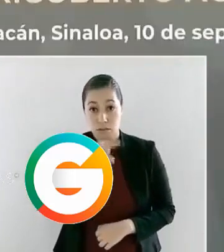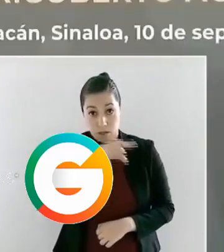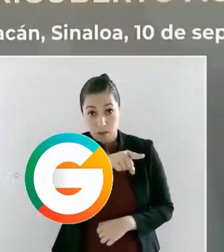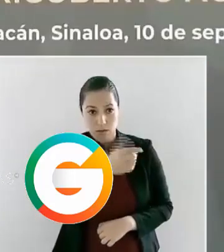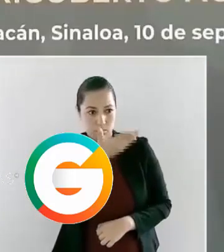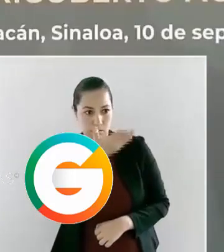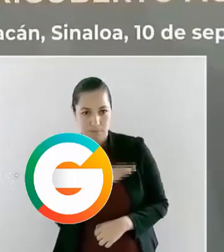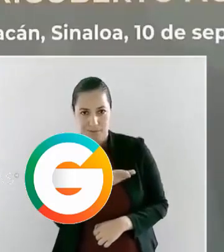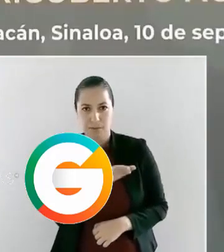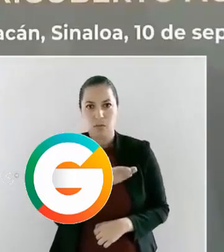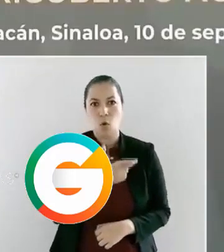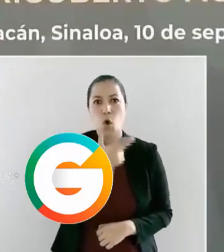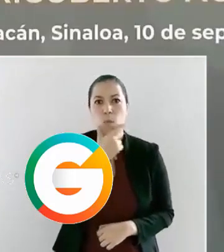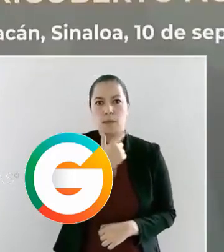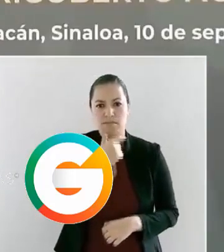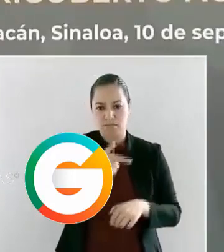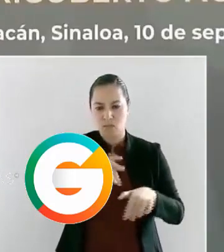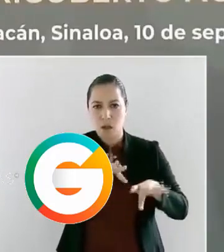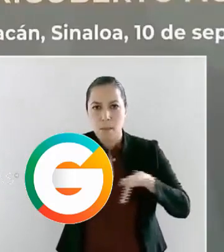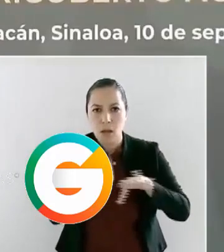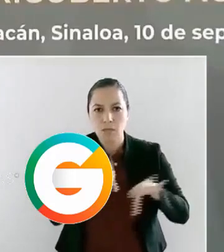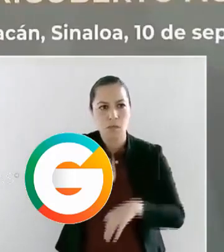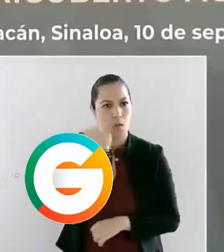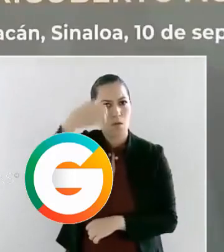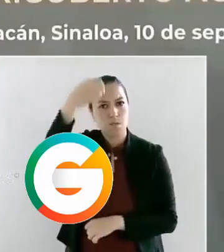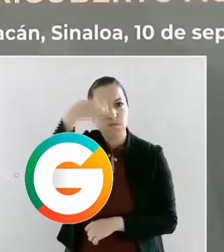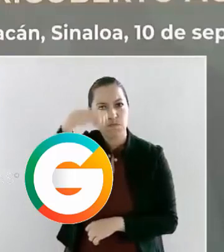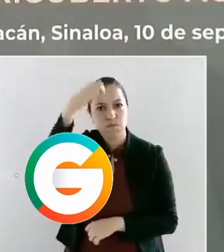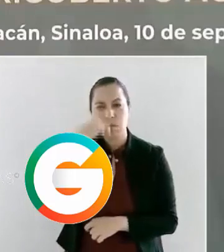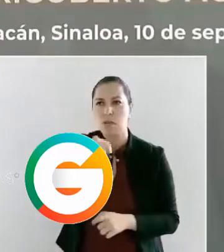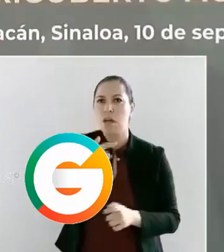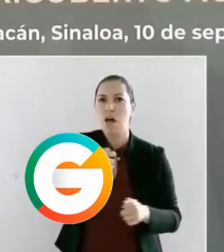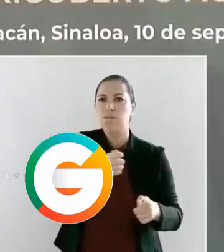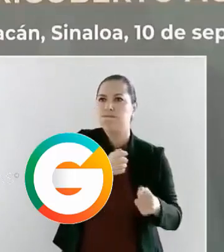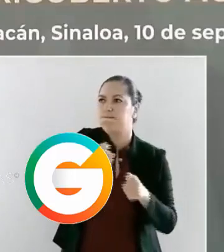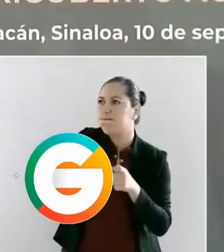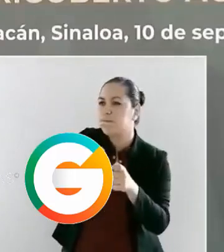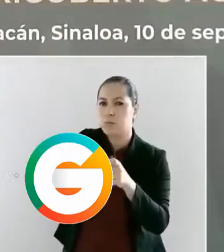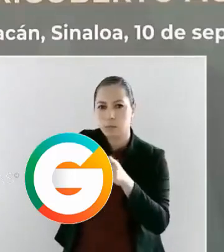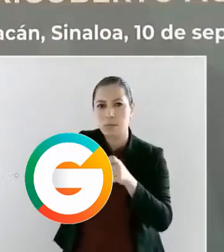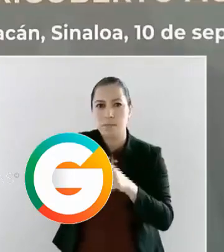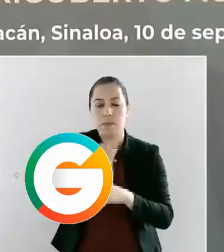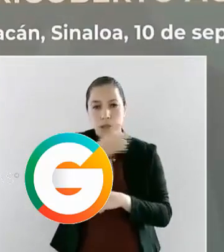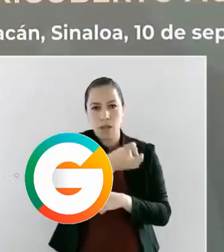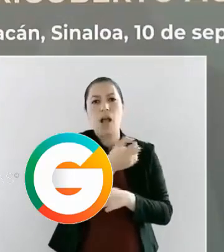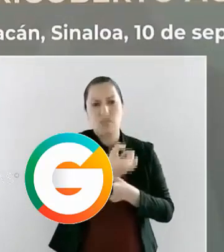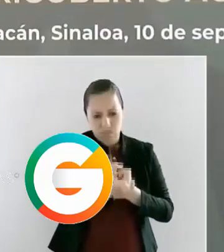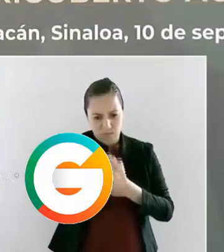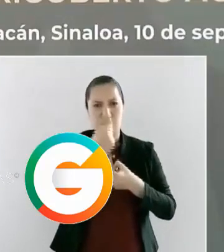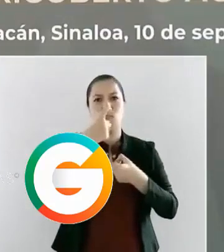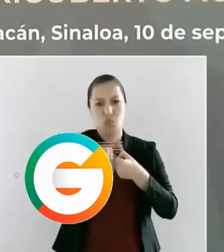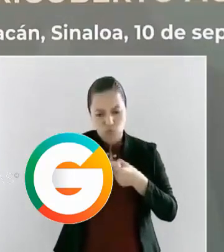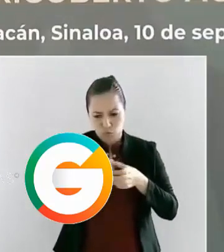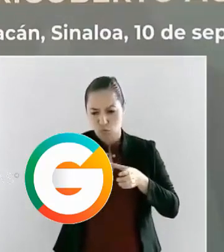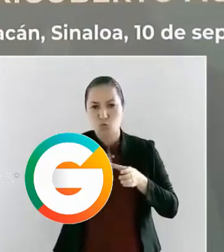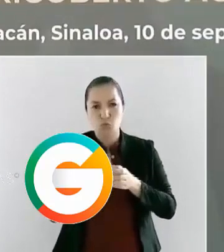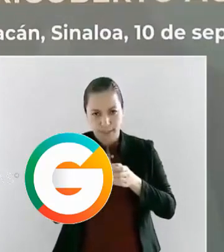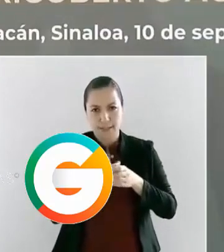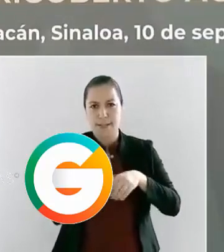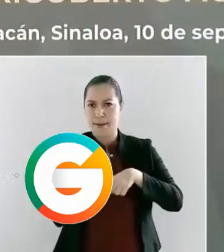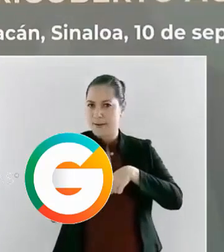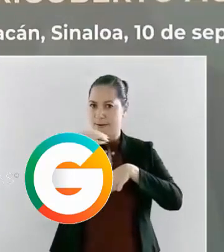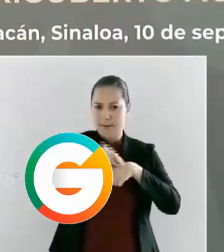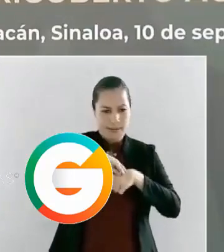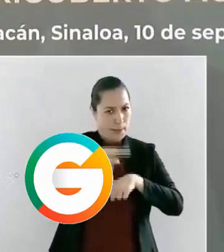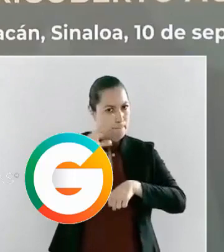trabajo, tiene experiencia y se va a unir, se va a sumar a